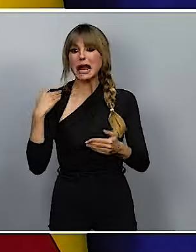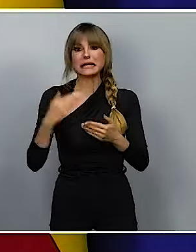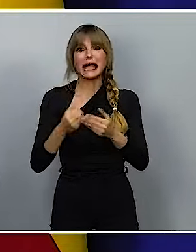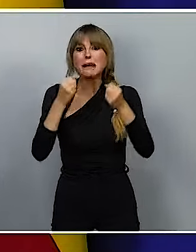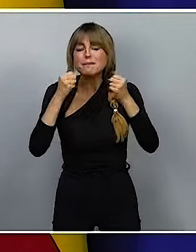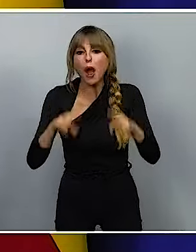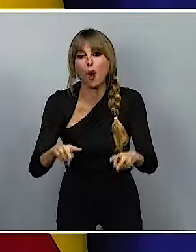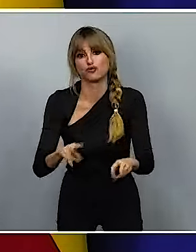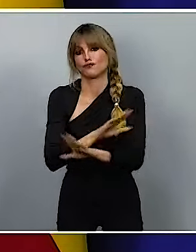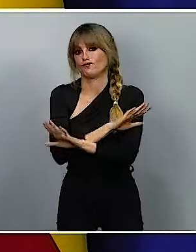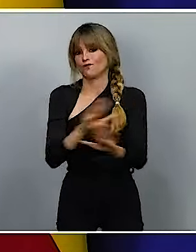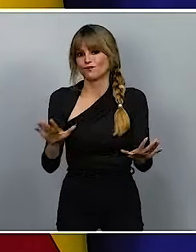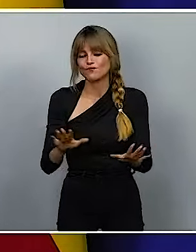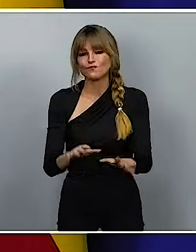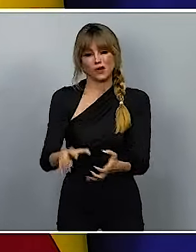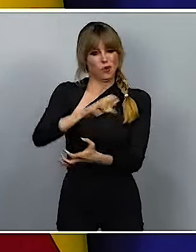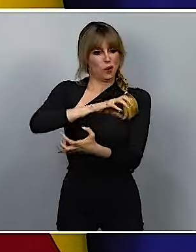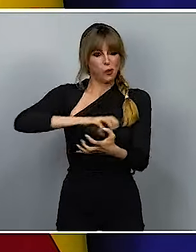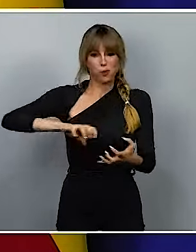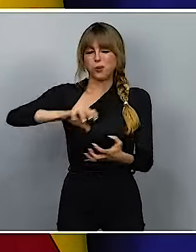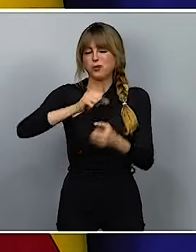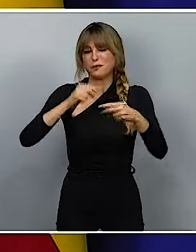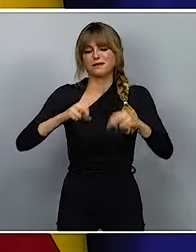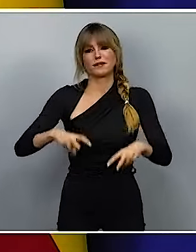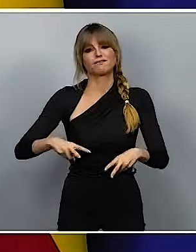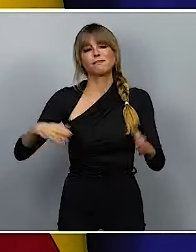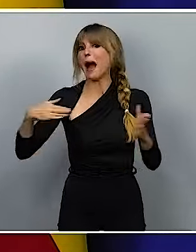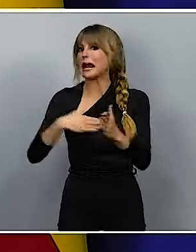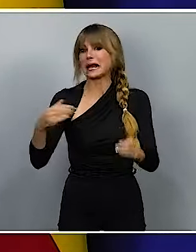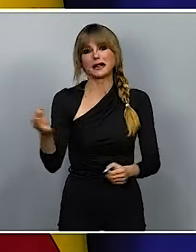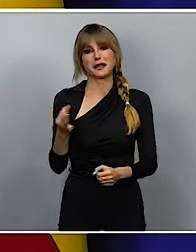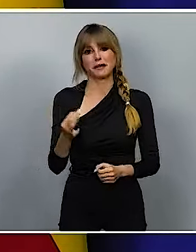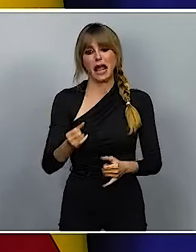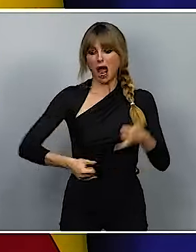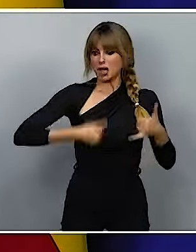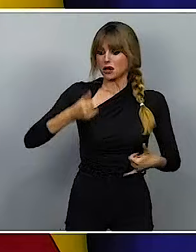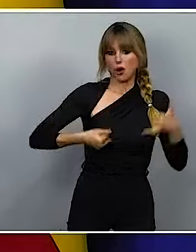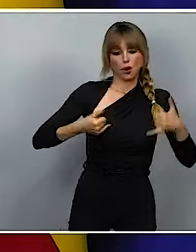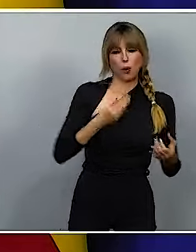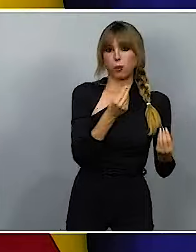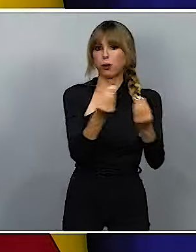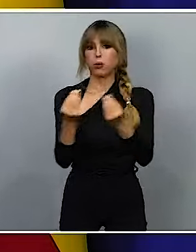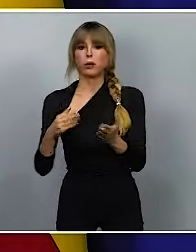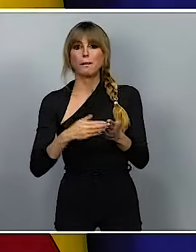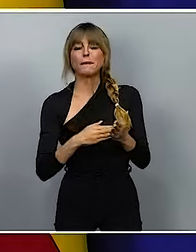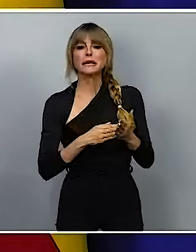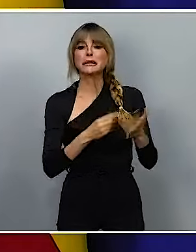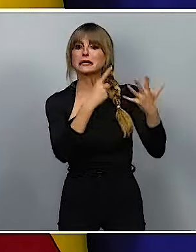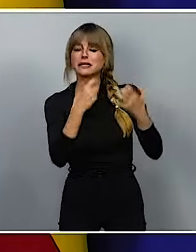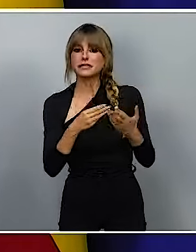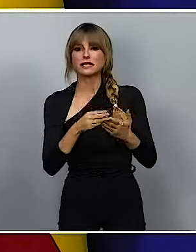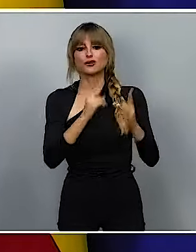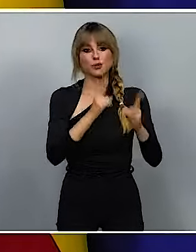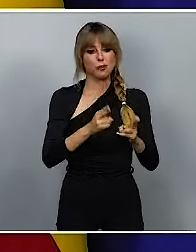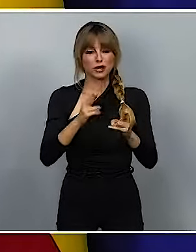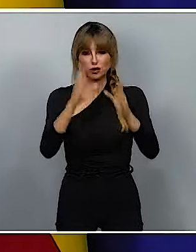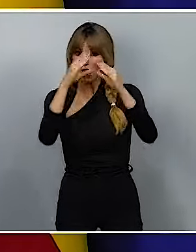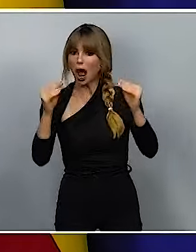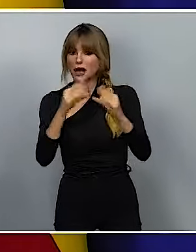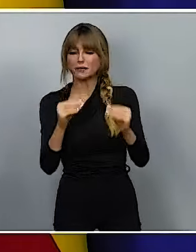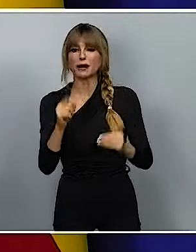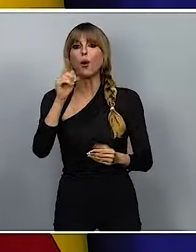años esta espiral de violencia debe de Cesar miles de heridos 1600 muertos ya en Líbano